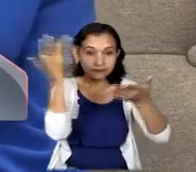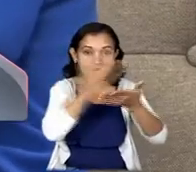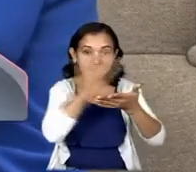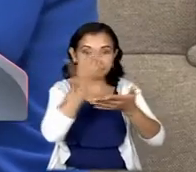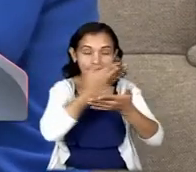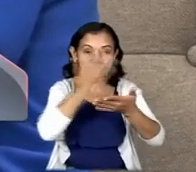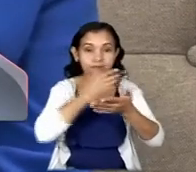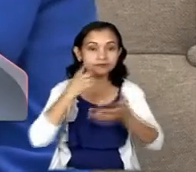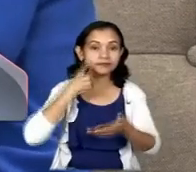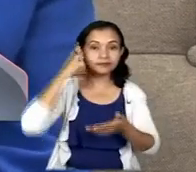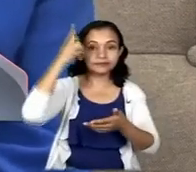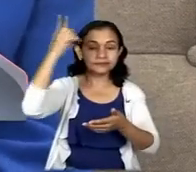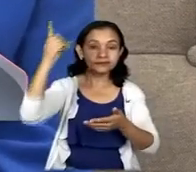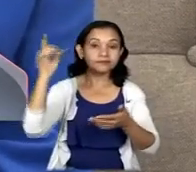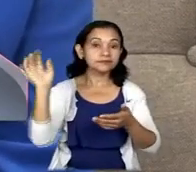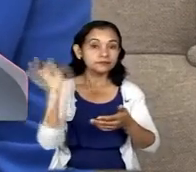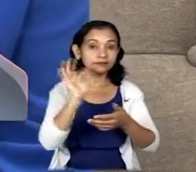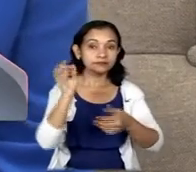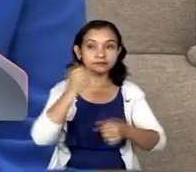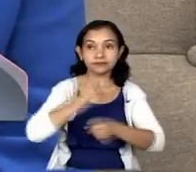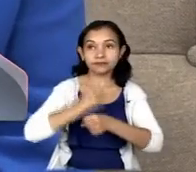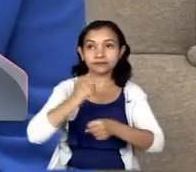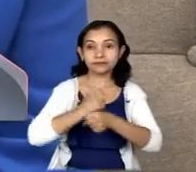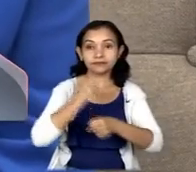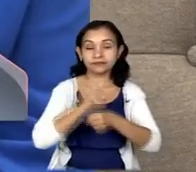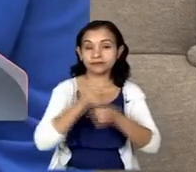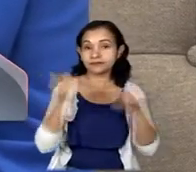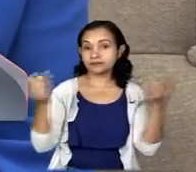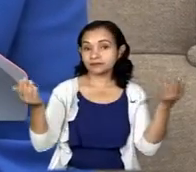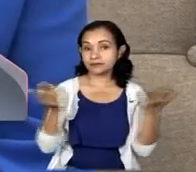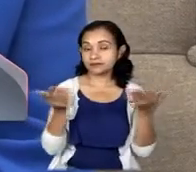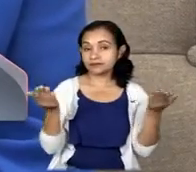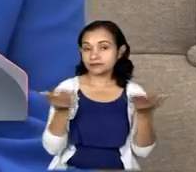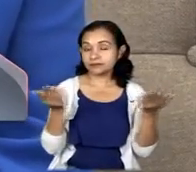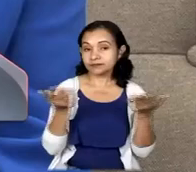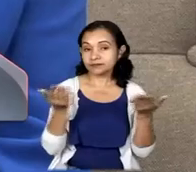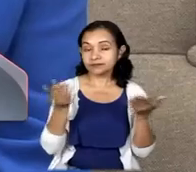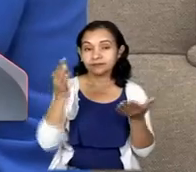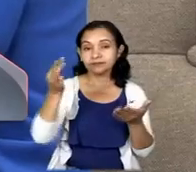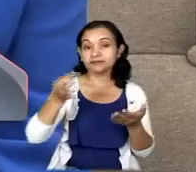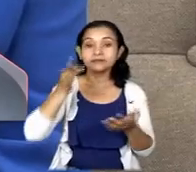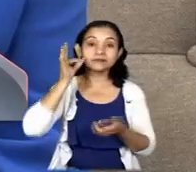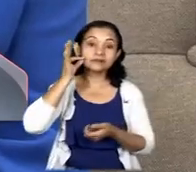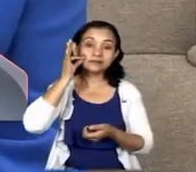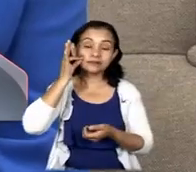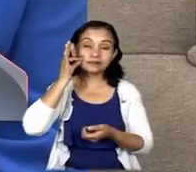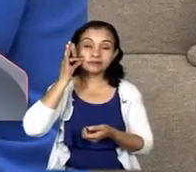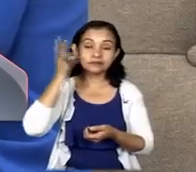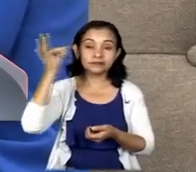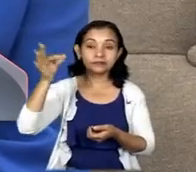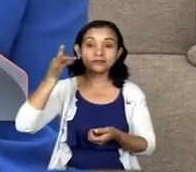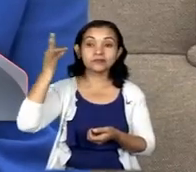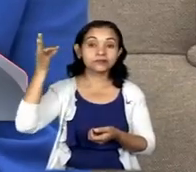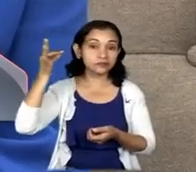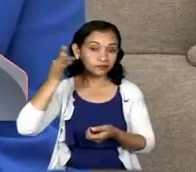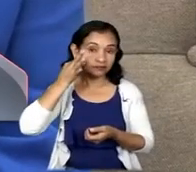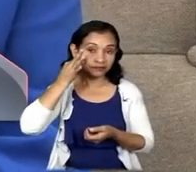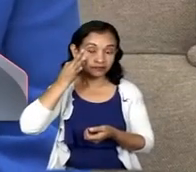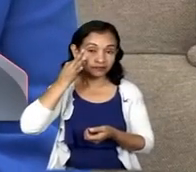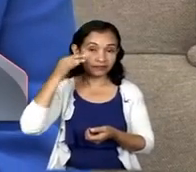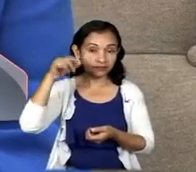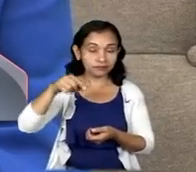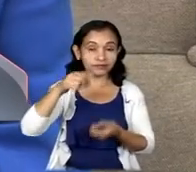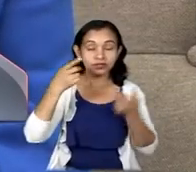venido desarrollando todo ese sistema, tanto así que la normal Juan Gregorio Aguilar Barea, que es